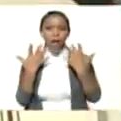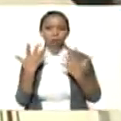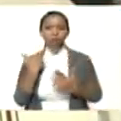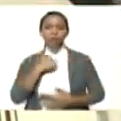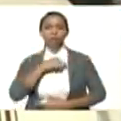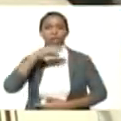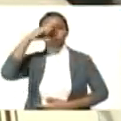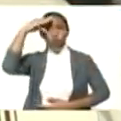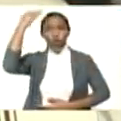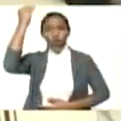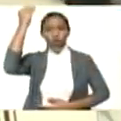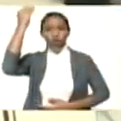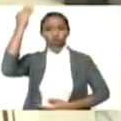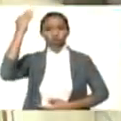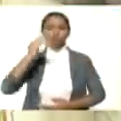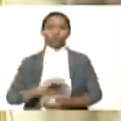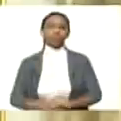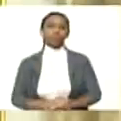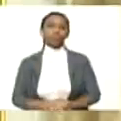Dios.